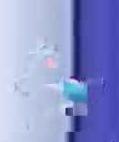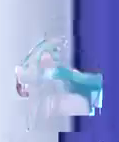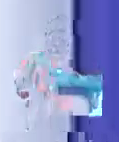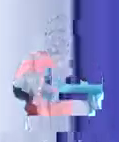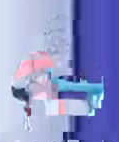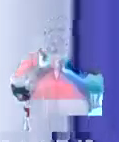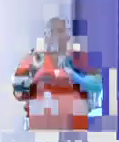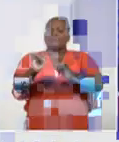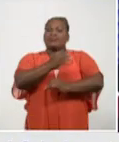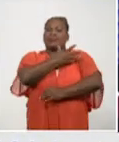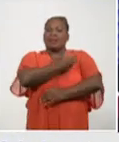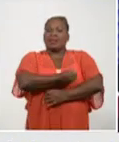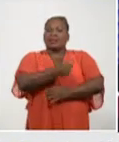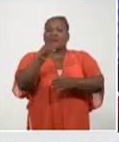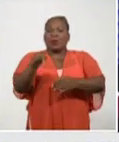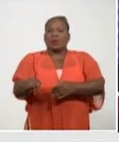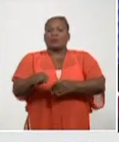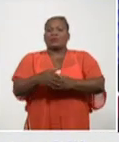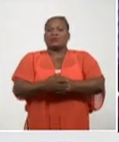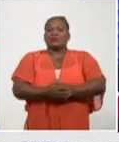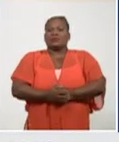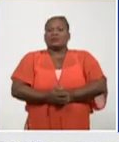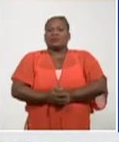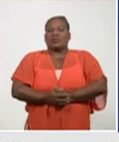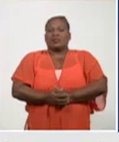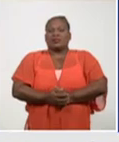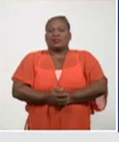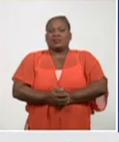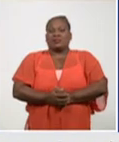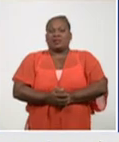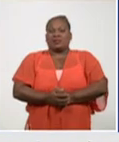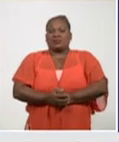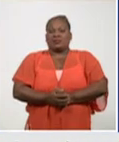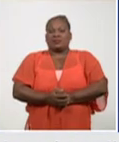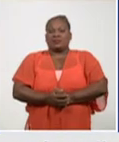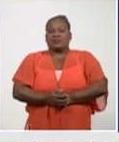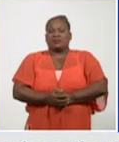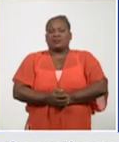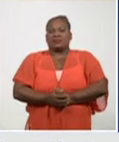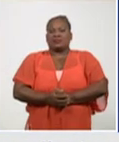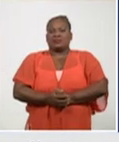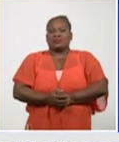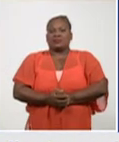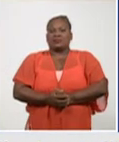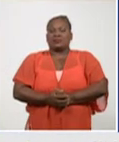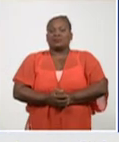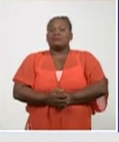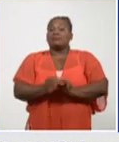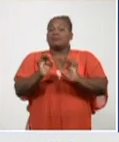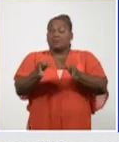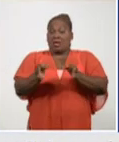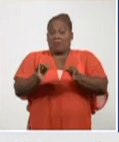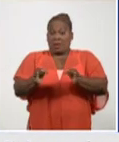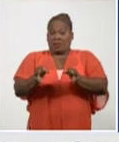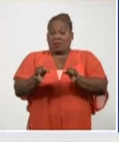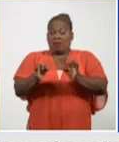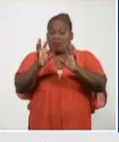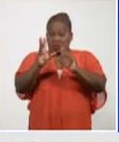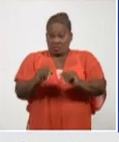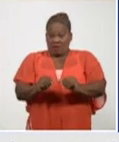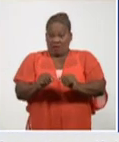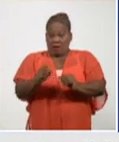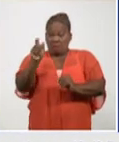esta jornada. Adelante, doctor. Es así. Y realmente, aunque se va bajando,